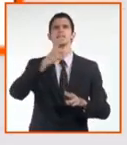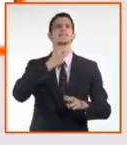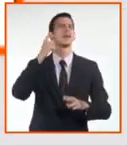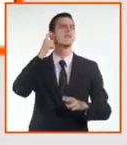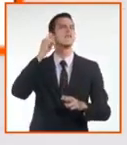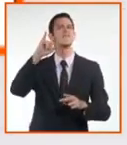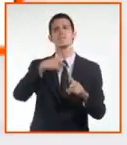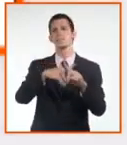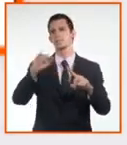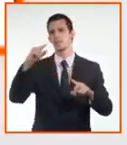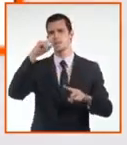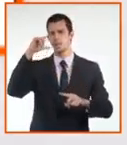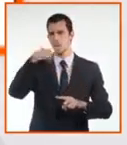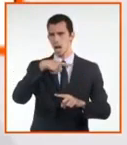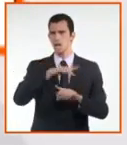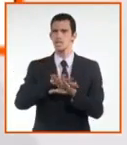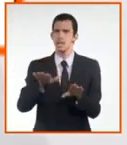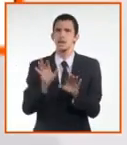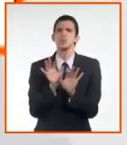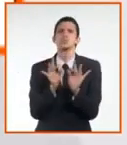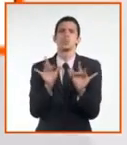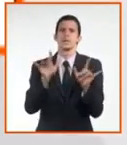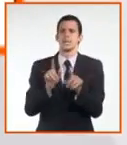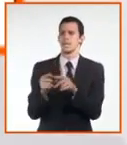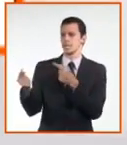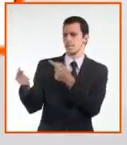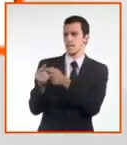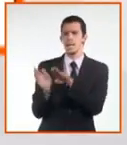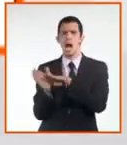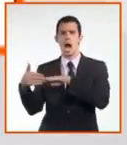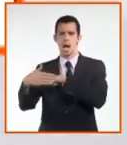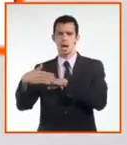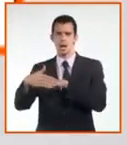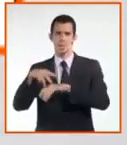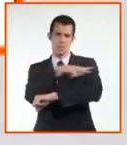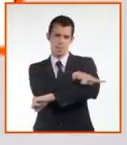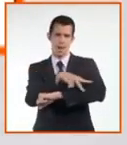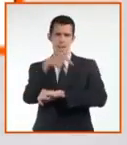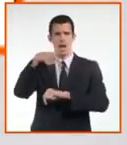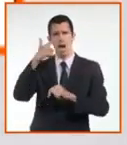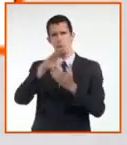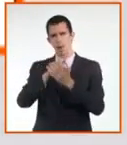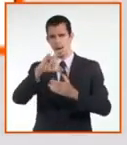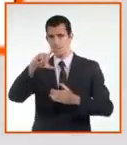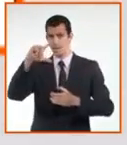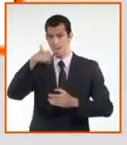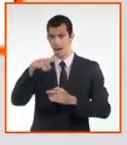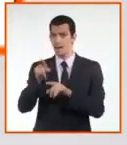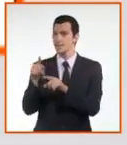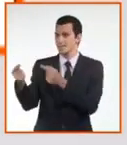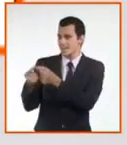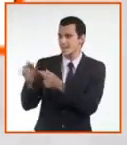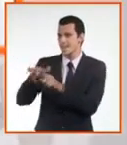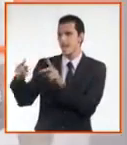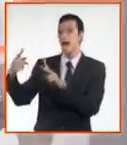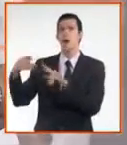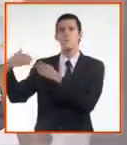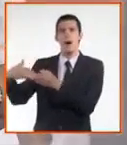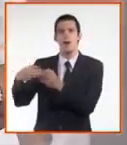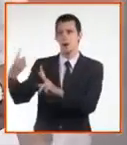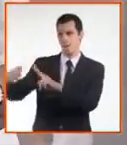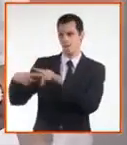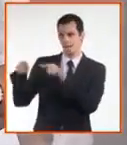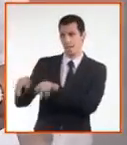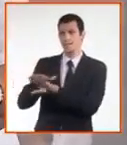lo que queda son unos días para que llegue a cuba y pues podremos entonces ponerla en fabricación y tendremos amoxicilina a partir de octubre noviembre